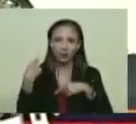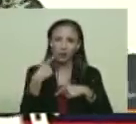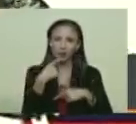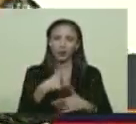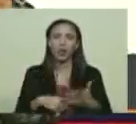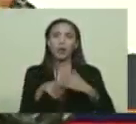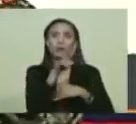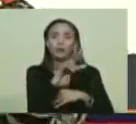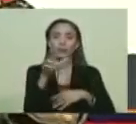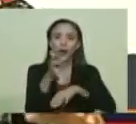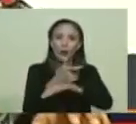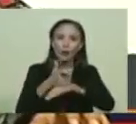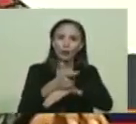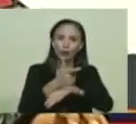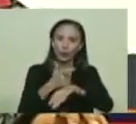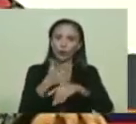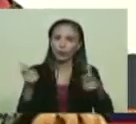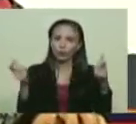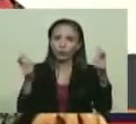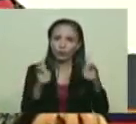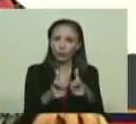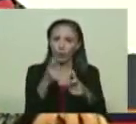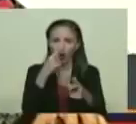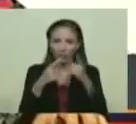23 gobernadores con los cuales me reuní.